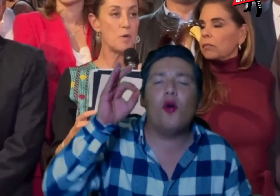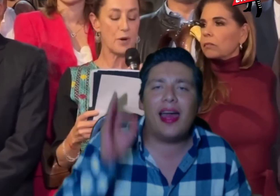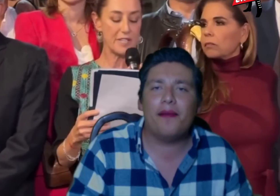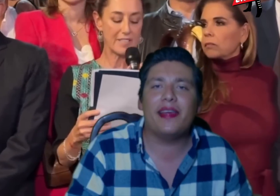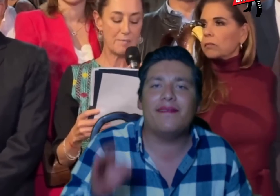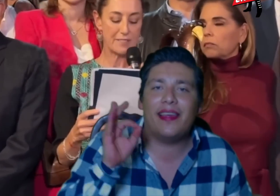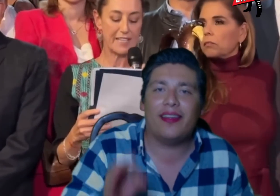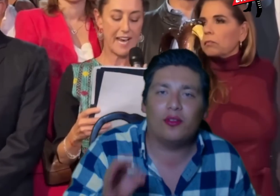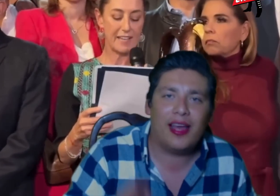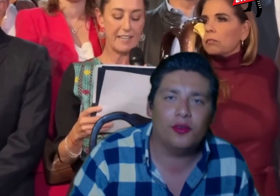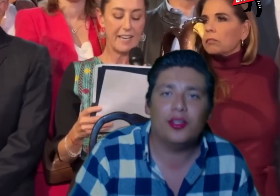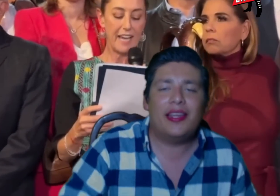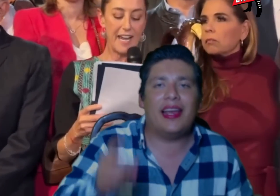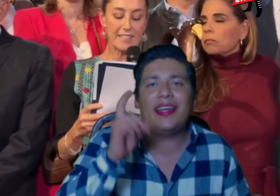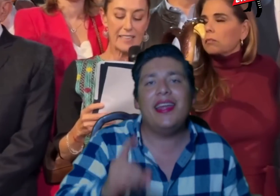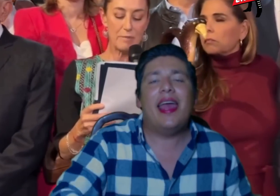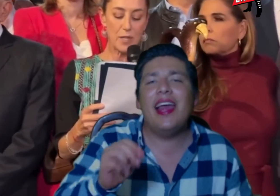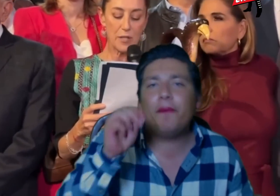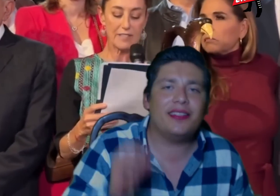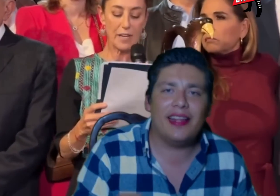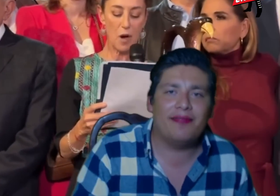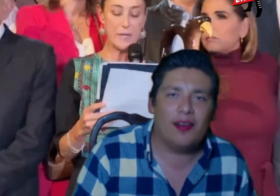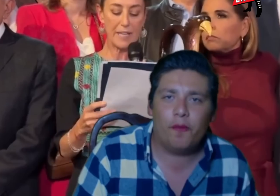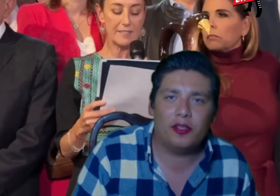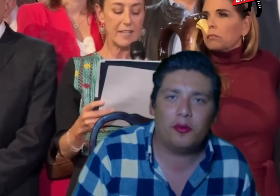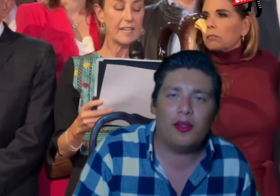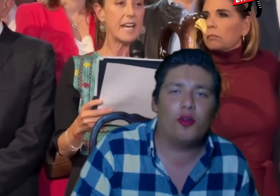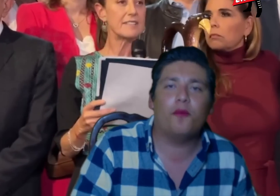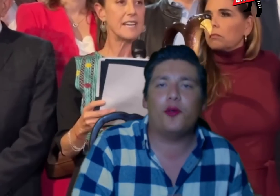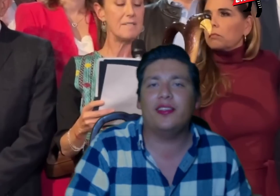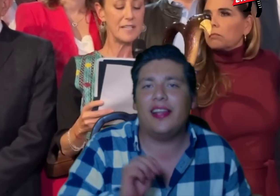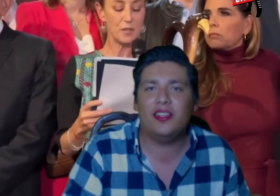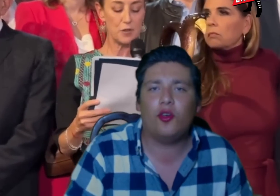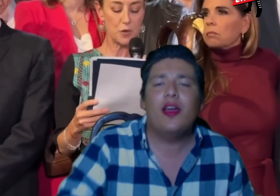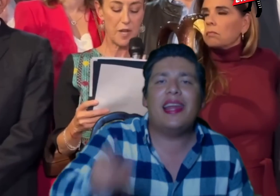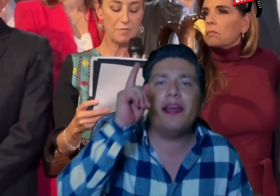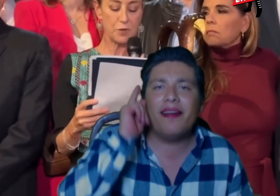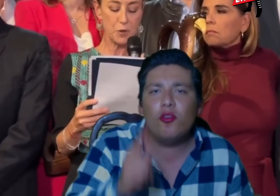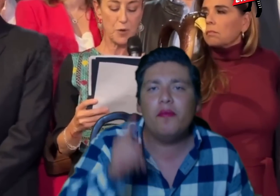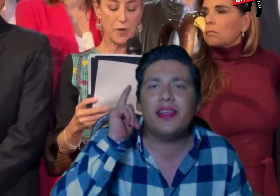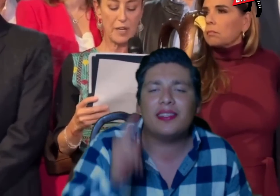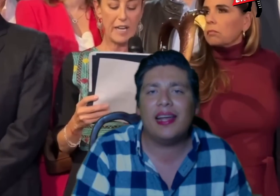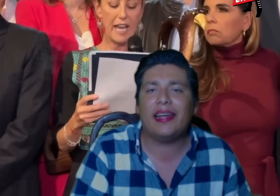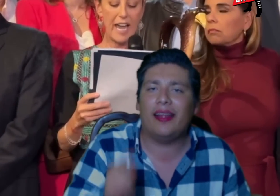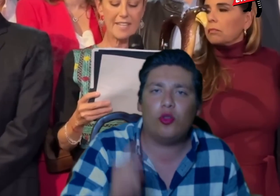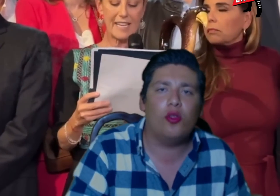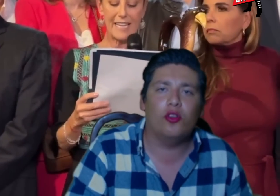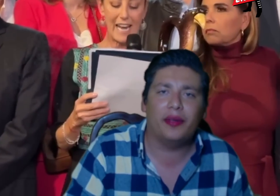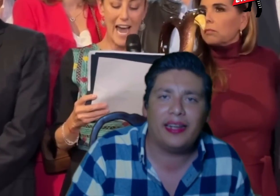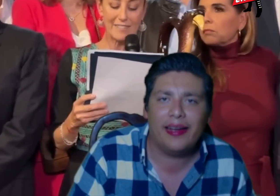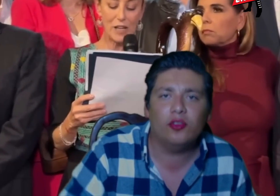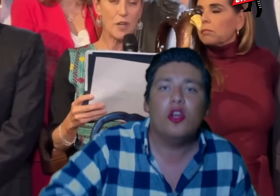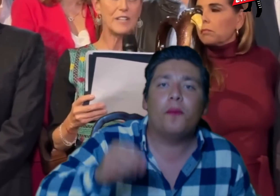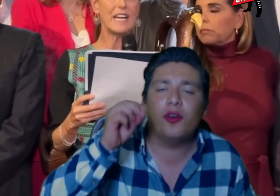está moralmente derrotados. Y aquí el presidente López Obrador rompió el silencio y le mandó un mensaje a todos